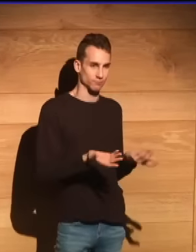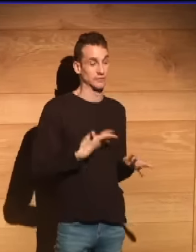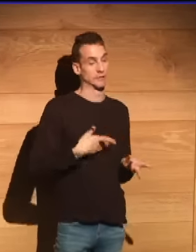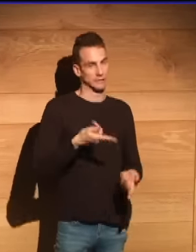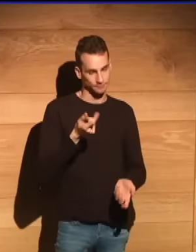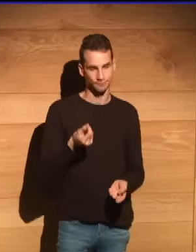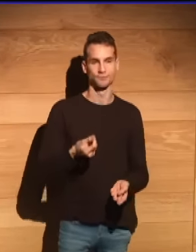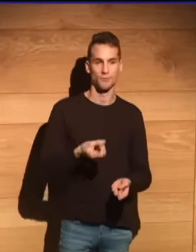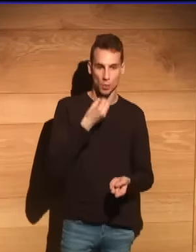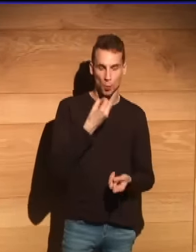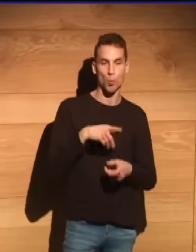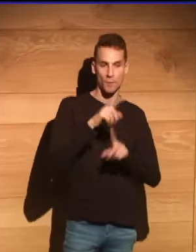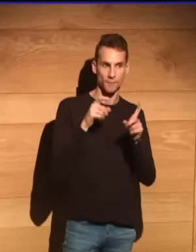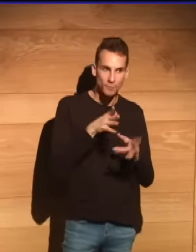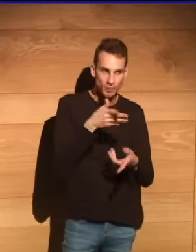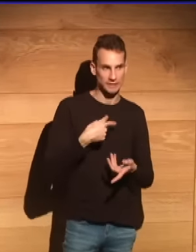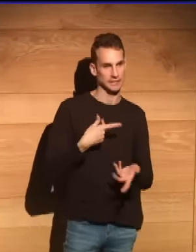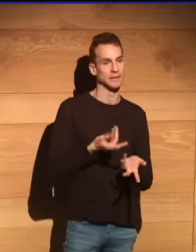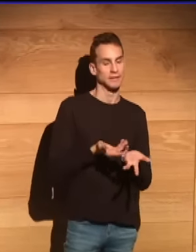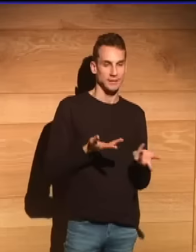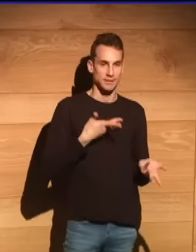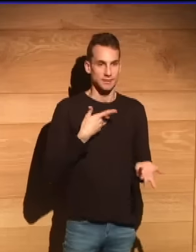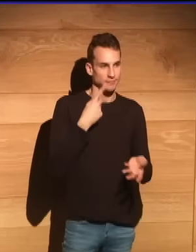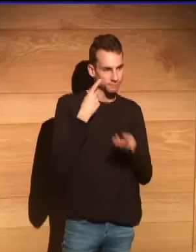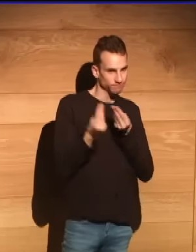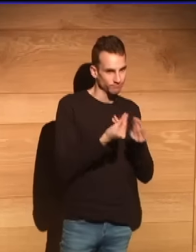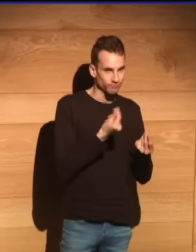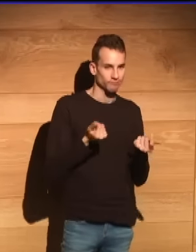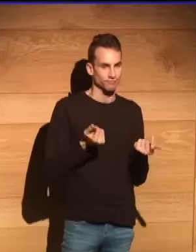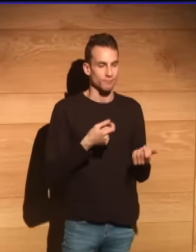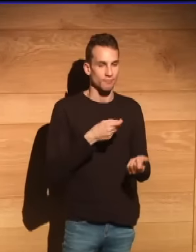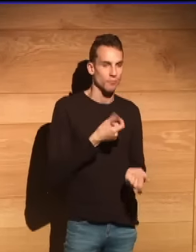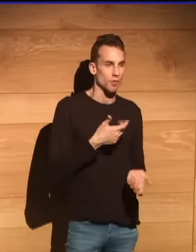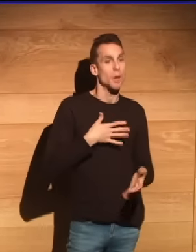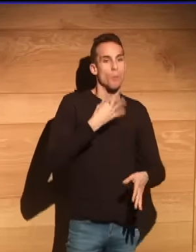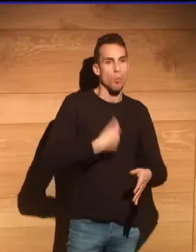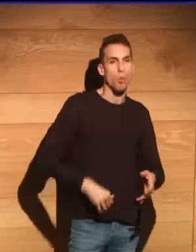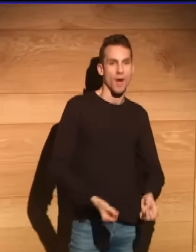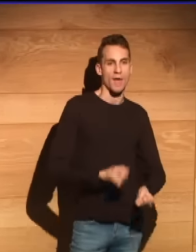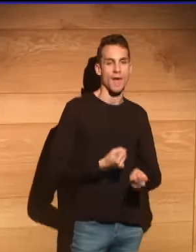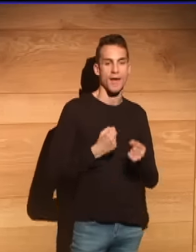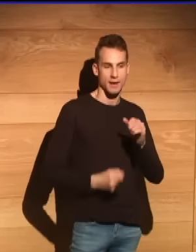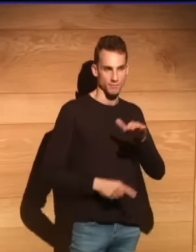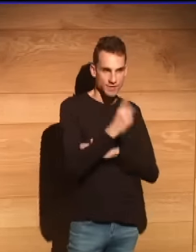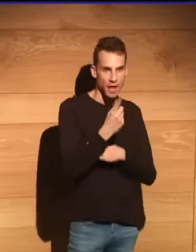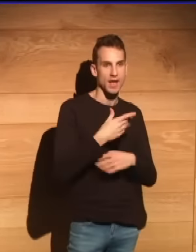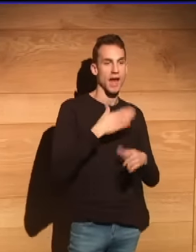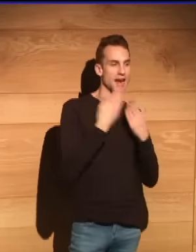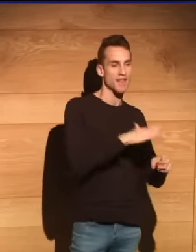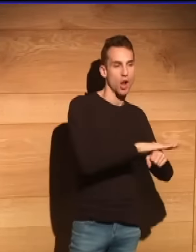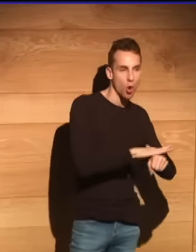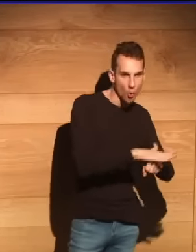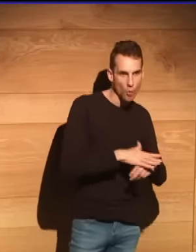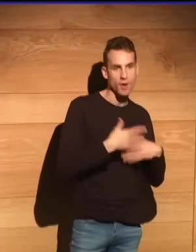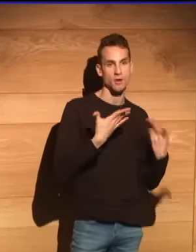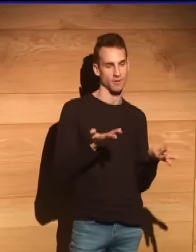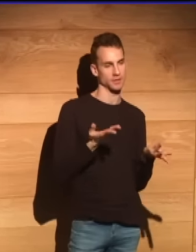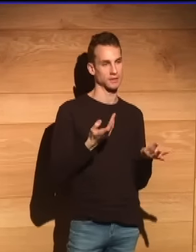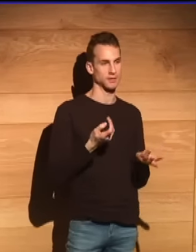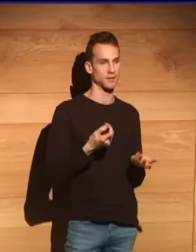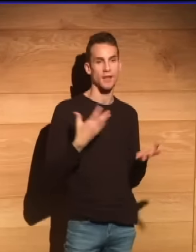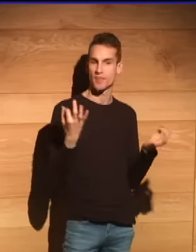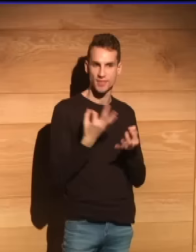ejecutar, se puede liderar, se puede catalizar, se puede impulsar desde el Gobierno, pero se tiene de ejecutar con la colaboración